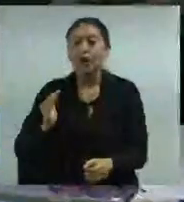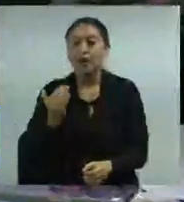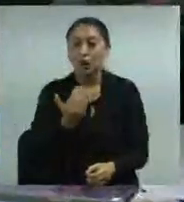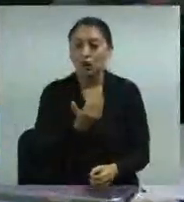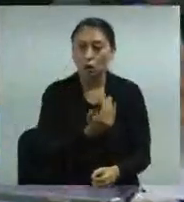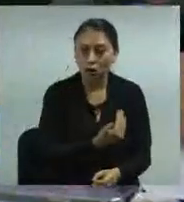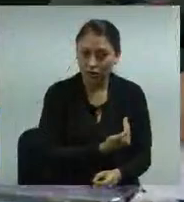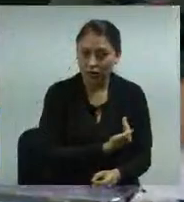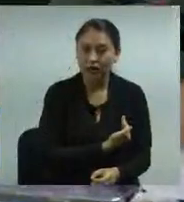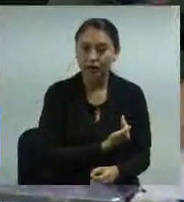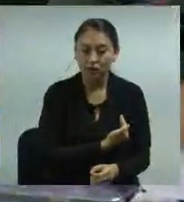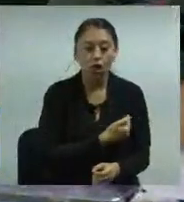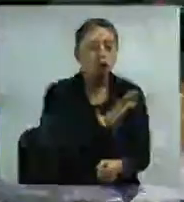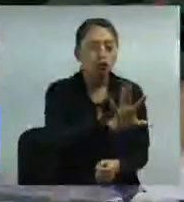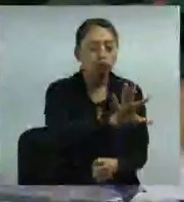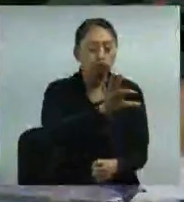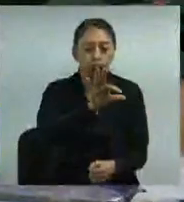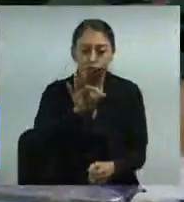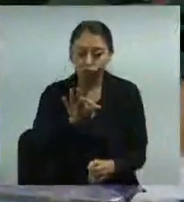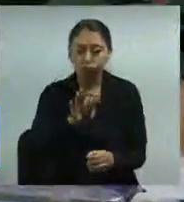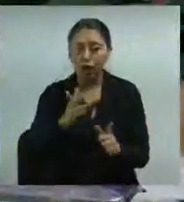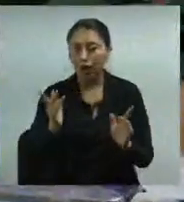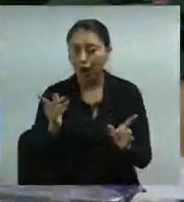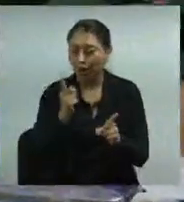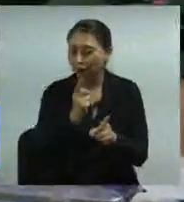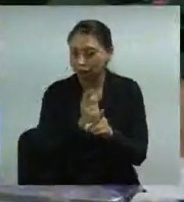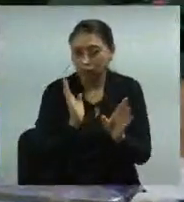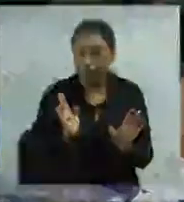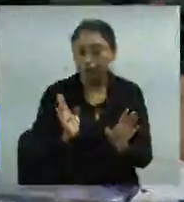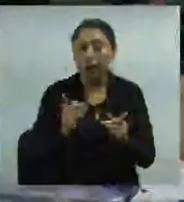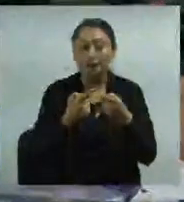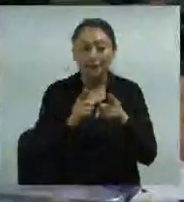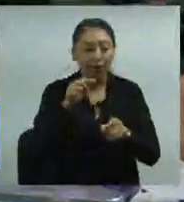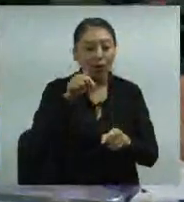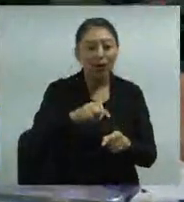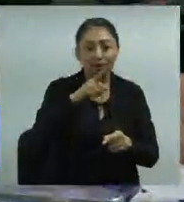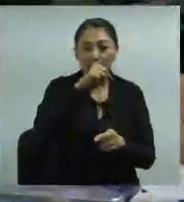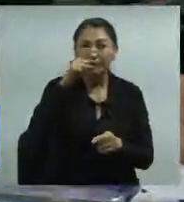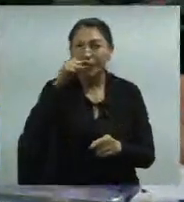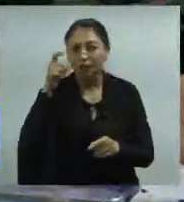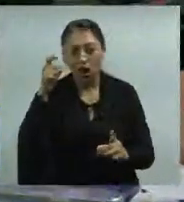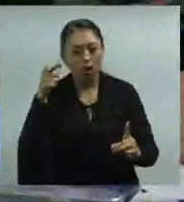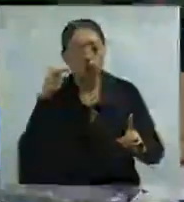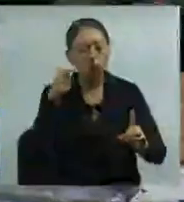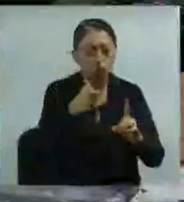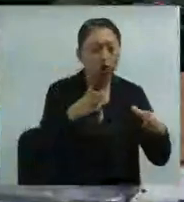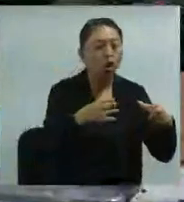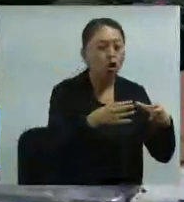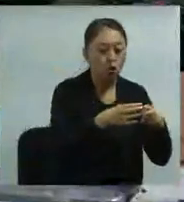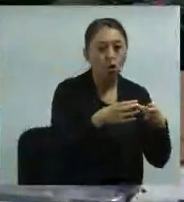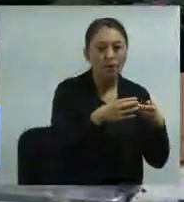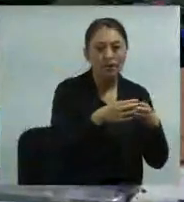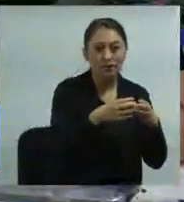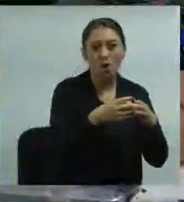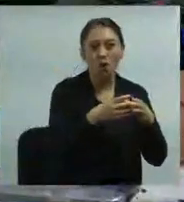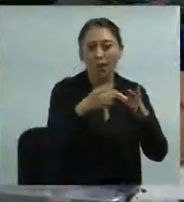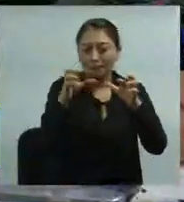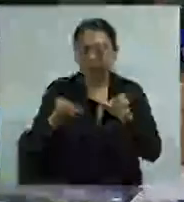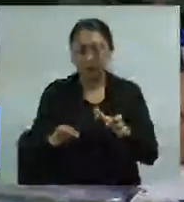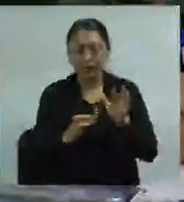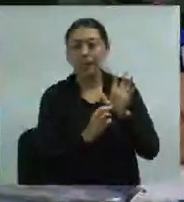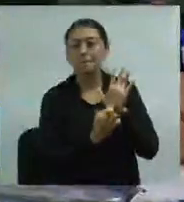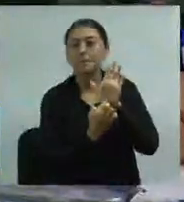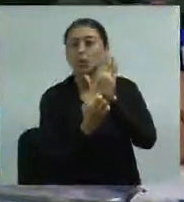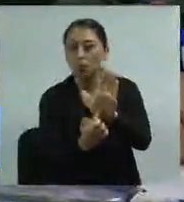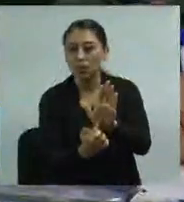República hacer la elección correspondiente, pero este trabajo que le corresponde a la comisión de postulación debe tener